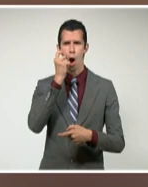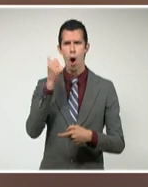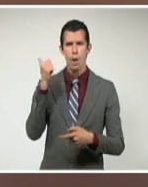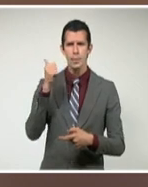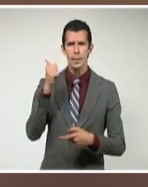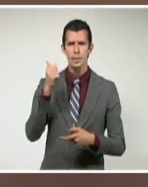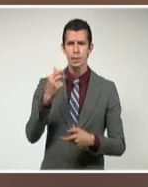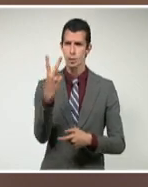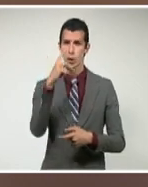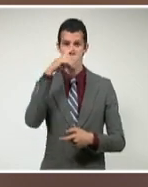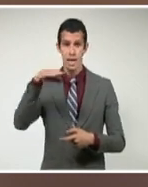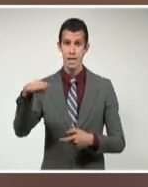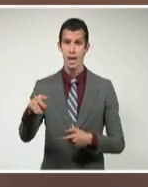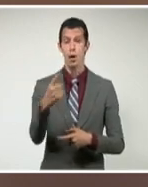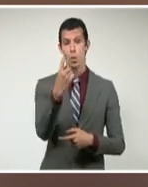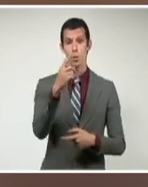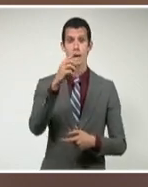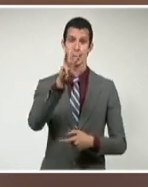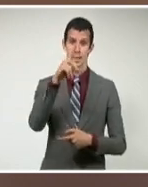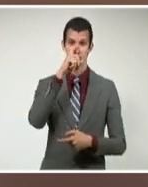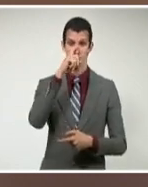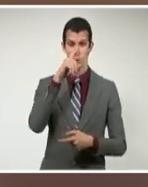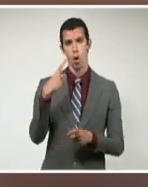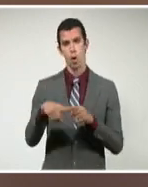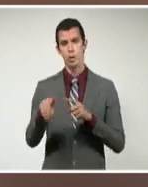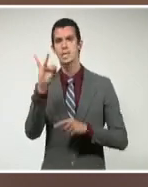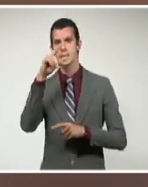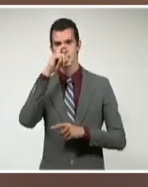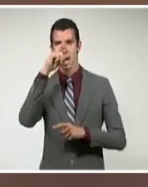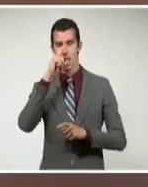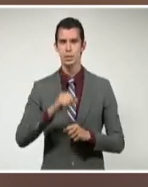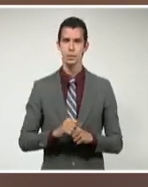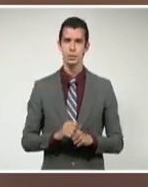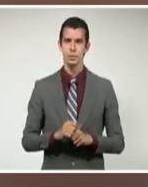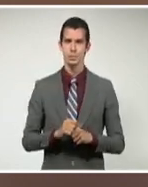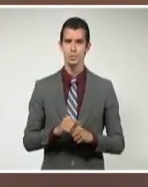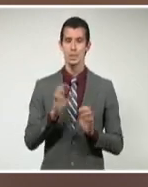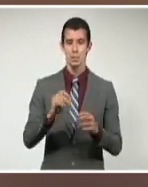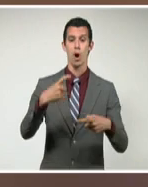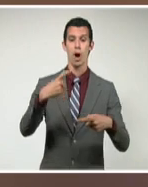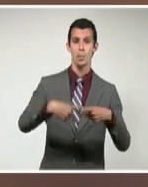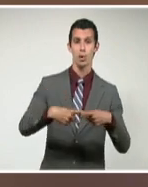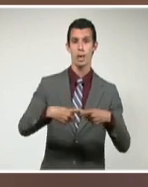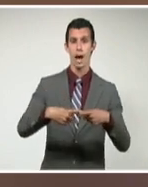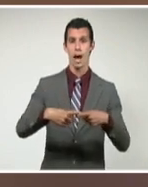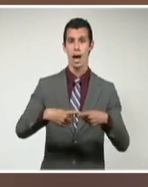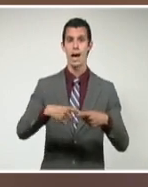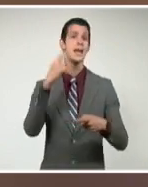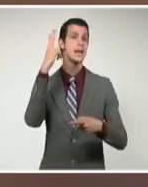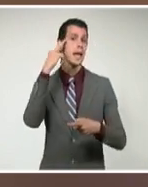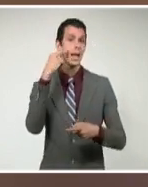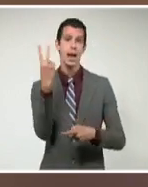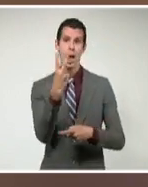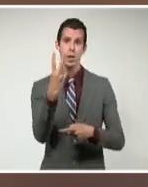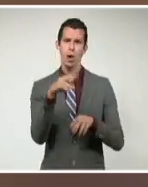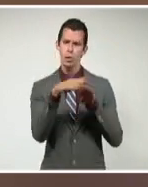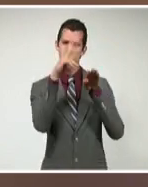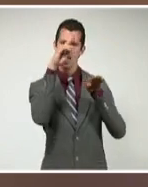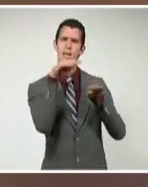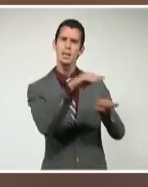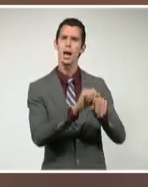3 y otra de 7 años, llevaban varios días ingresadas. Positivas las 3, su esposa y